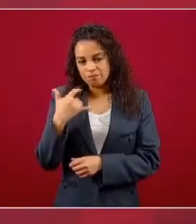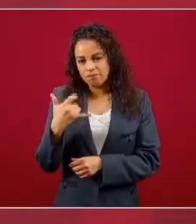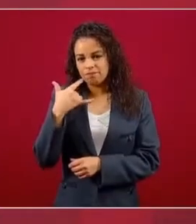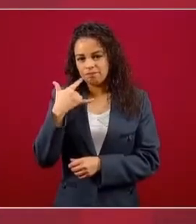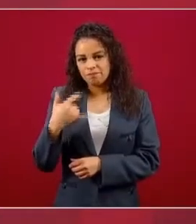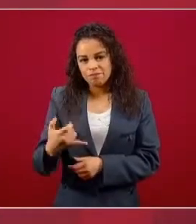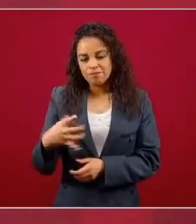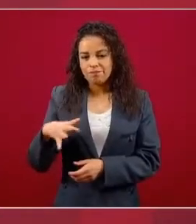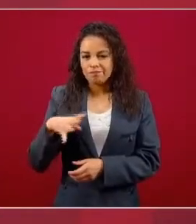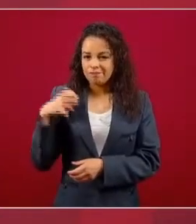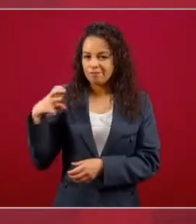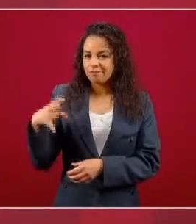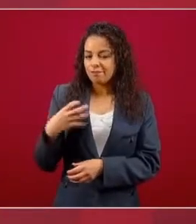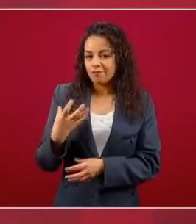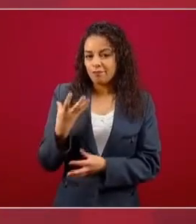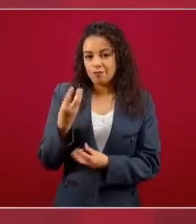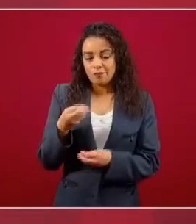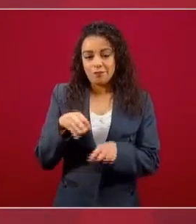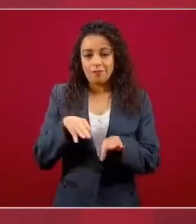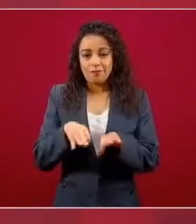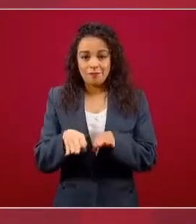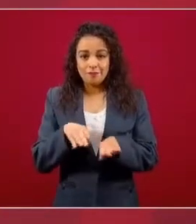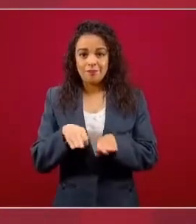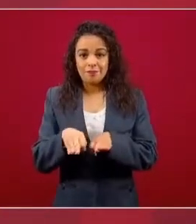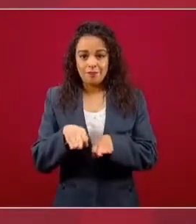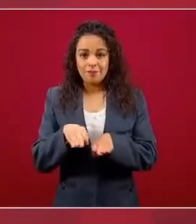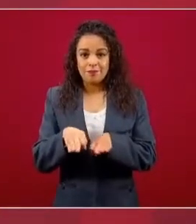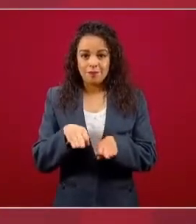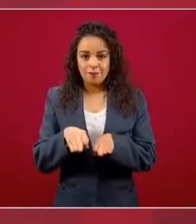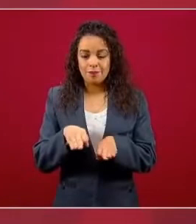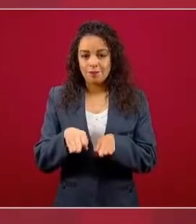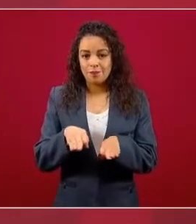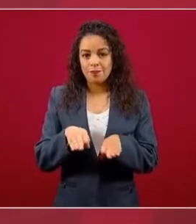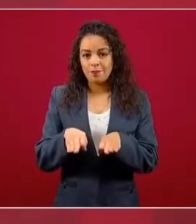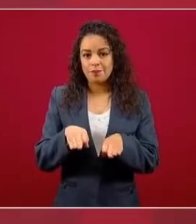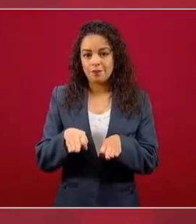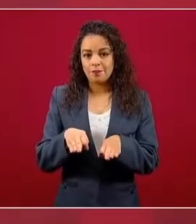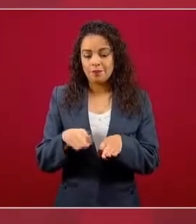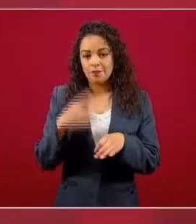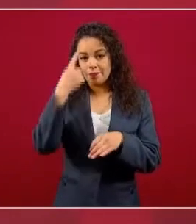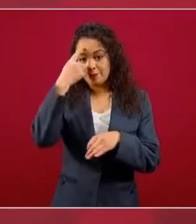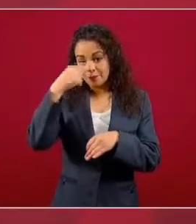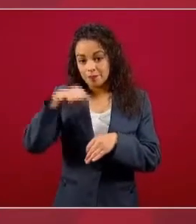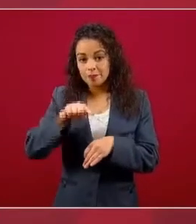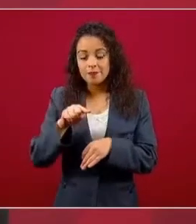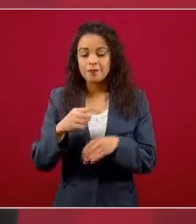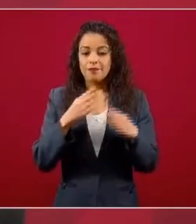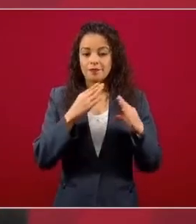realizan en la enseñanza